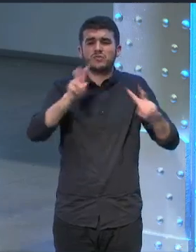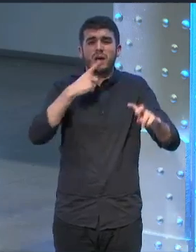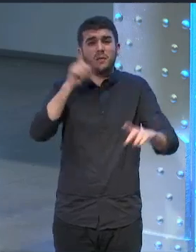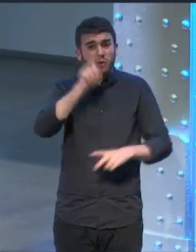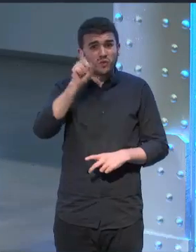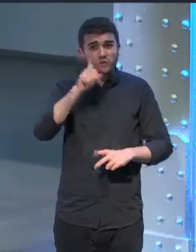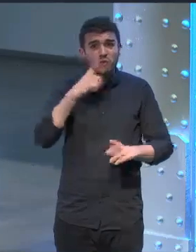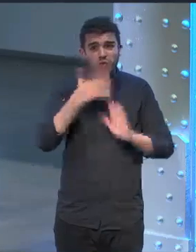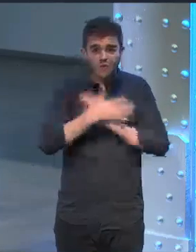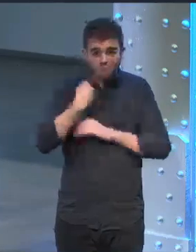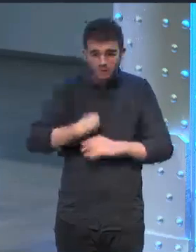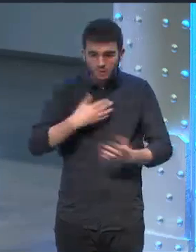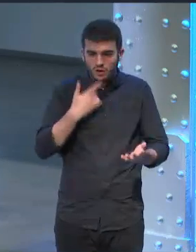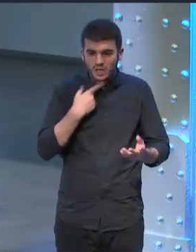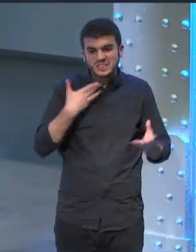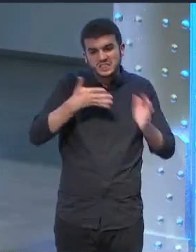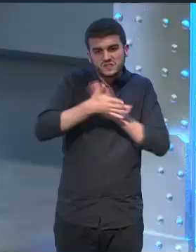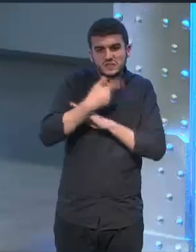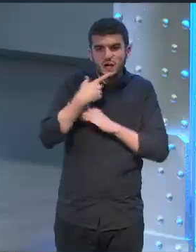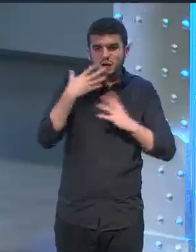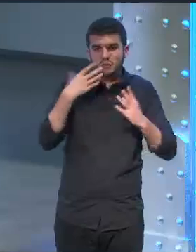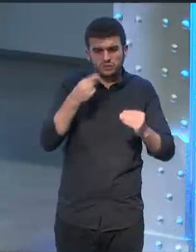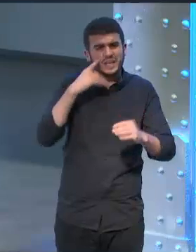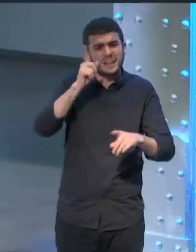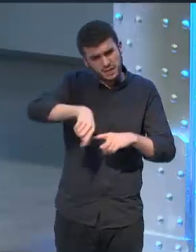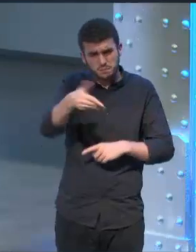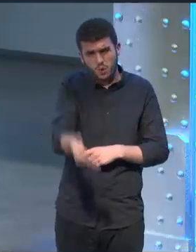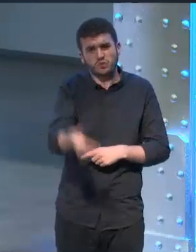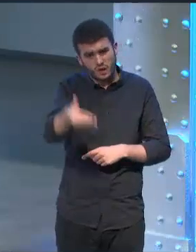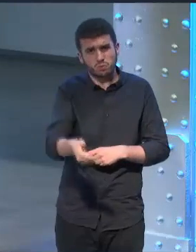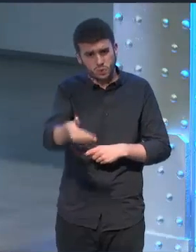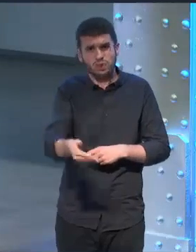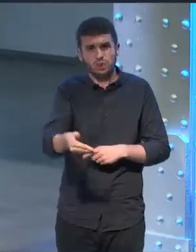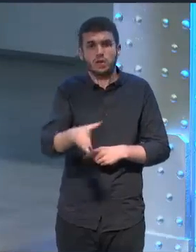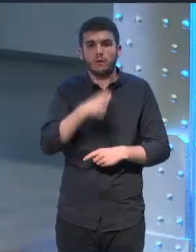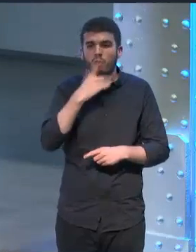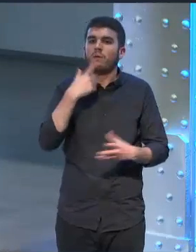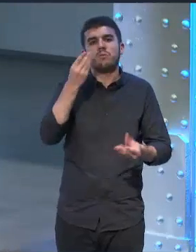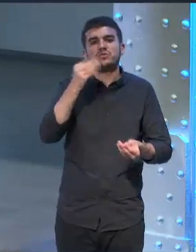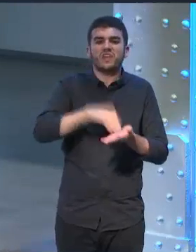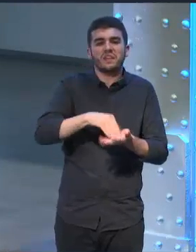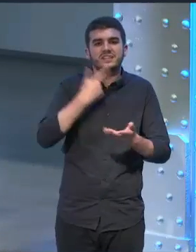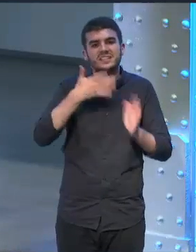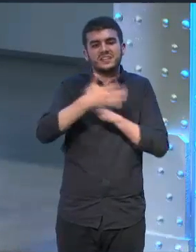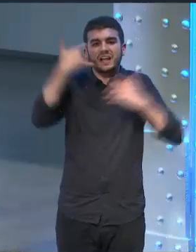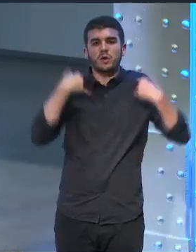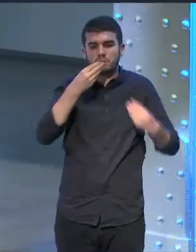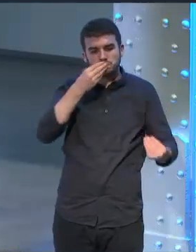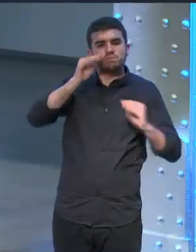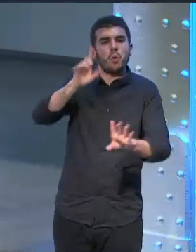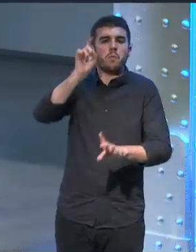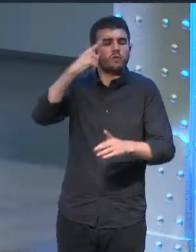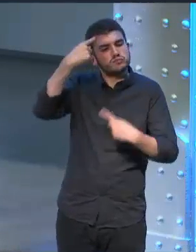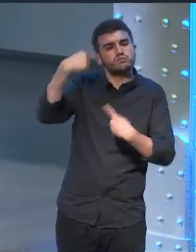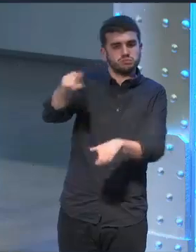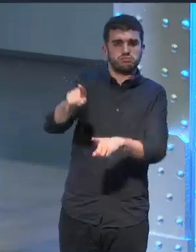la influencia del profesorado, que es mucha y es muy importante, y recaemos, digamos, esa responsabilidad en el profesorado y